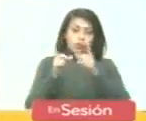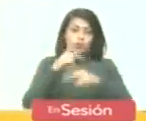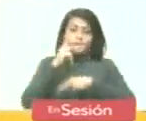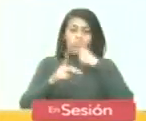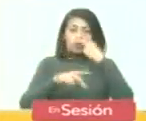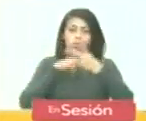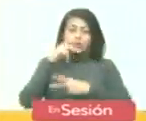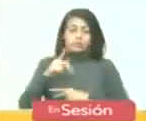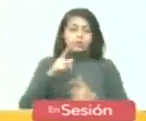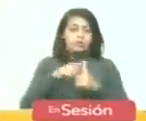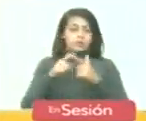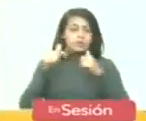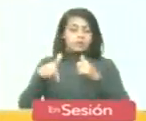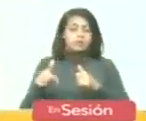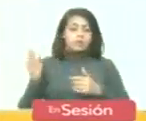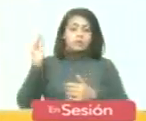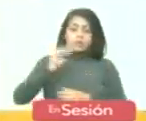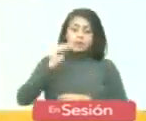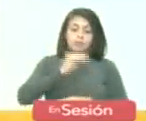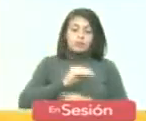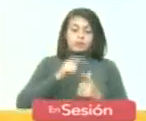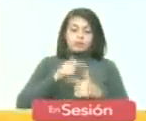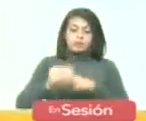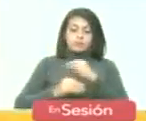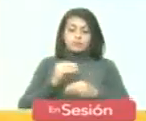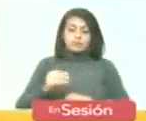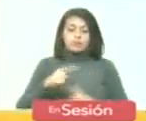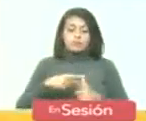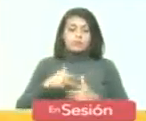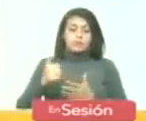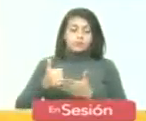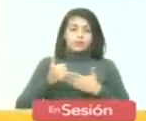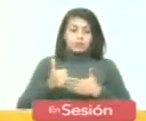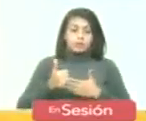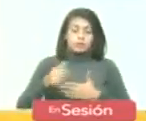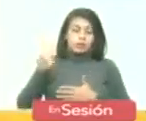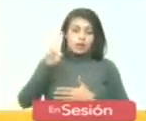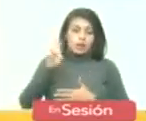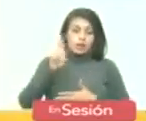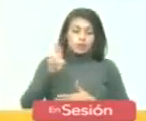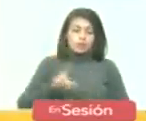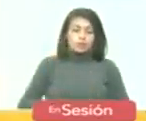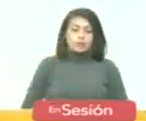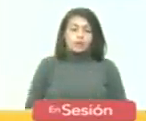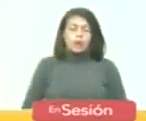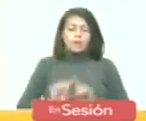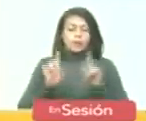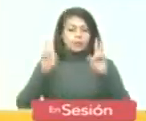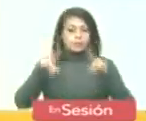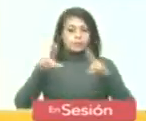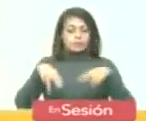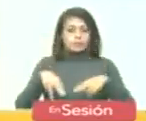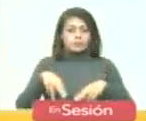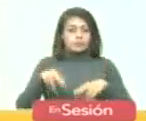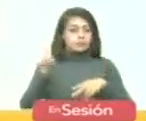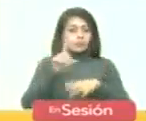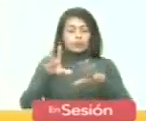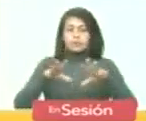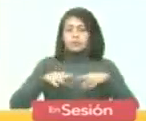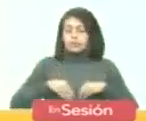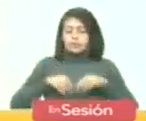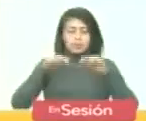políticas que inciden en los beneficios de la República. Pero nunca aceptaremos